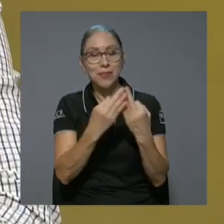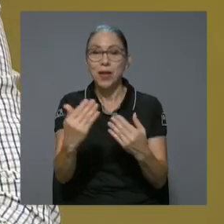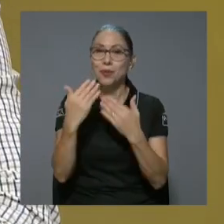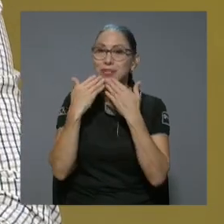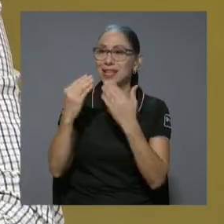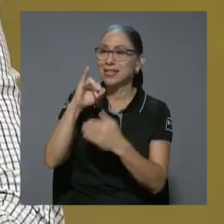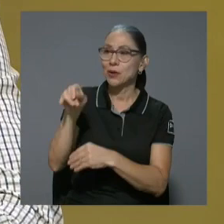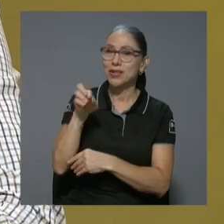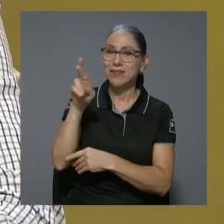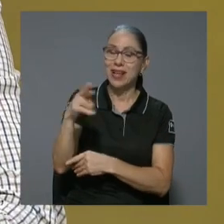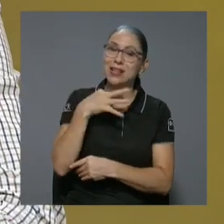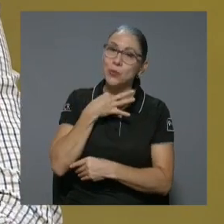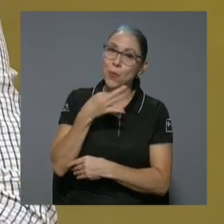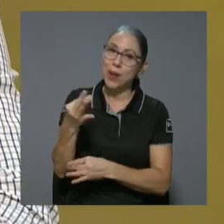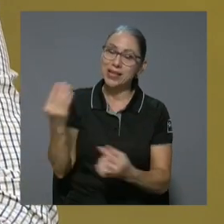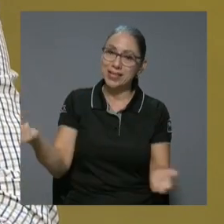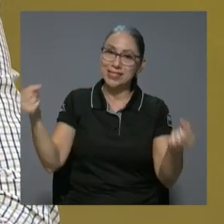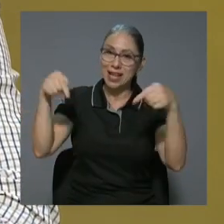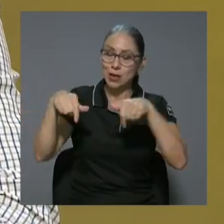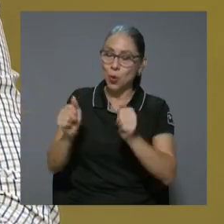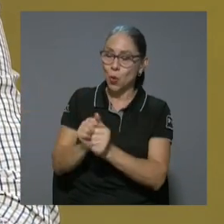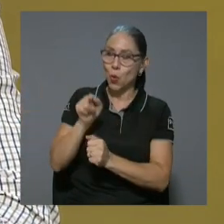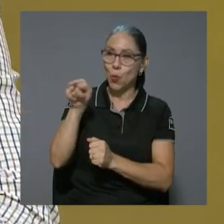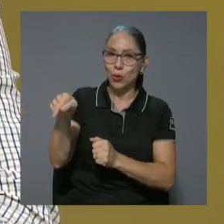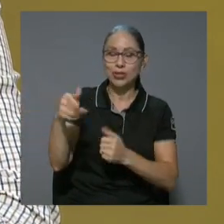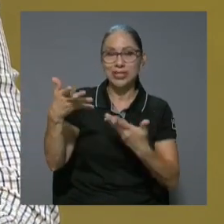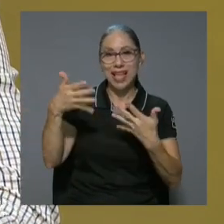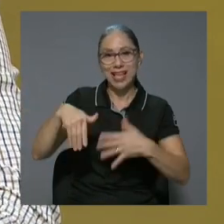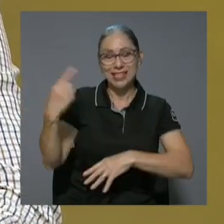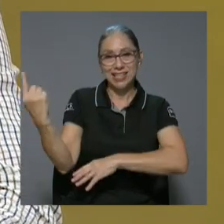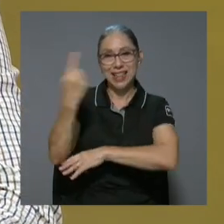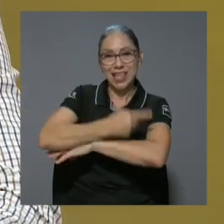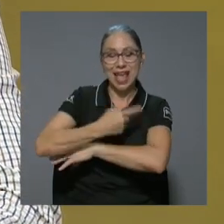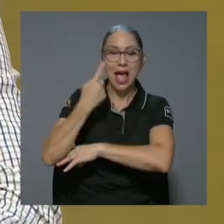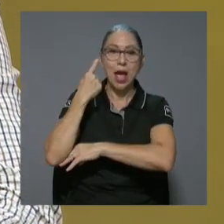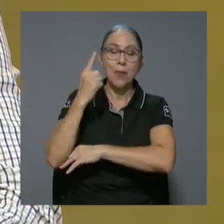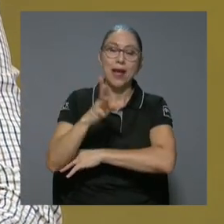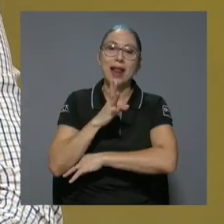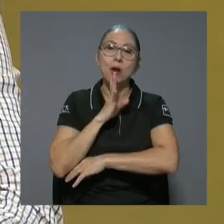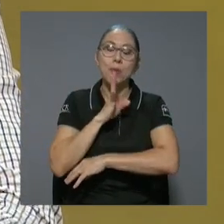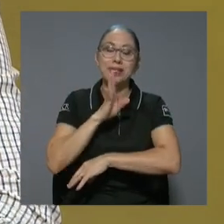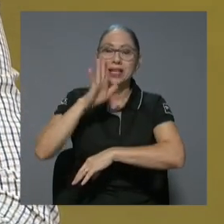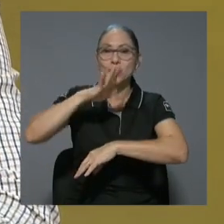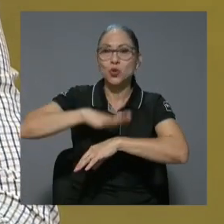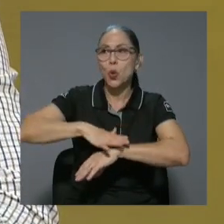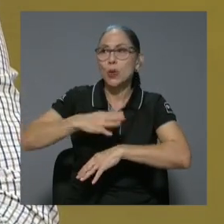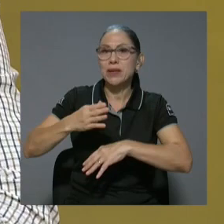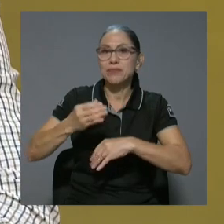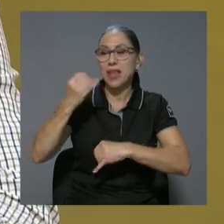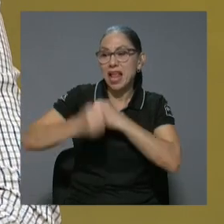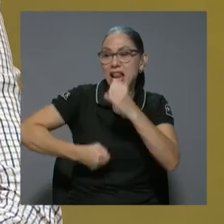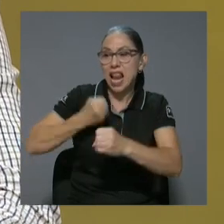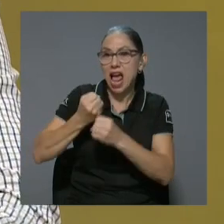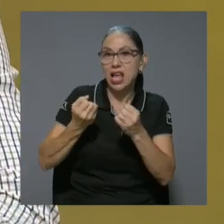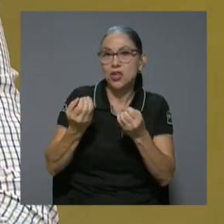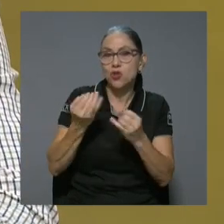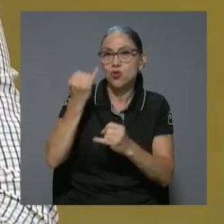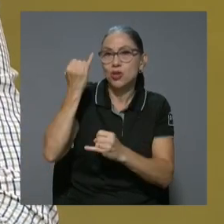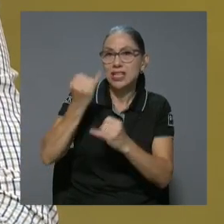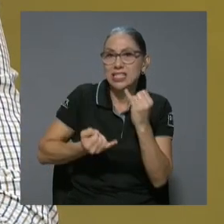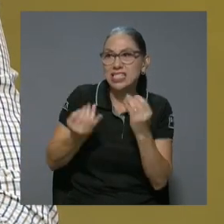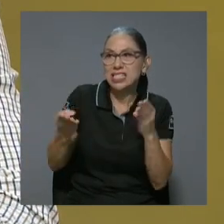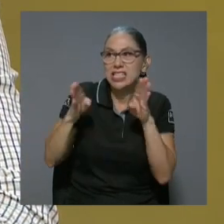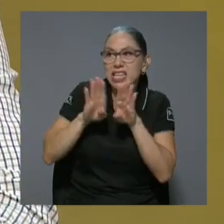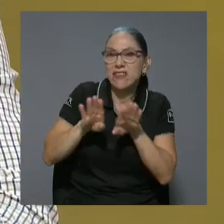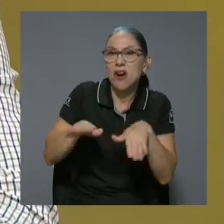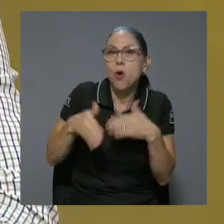de verdad es un placer estar con vos este día para conversar un poco sobre cómo cierra el año, cómo cerró el año